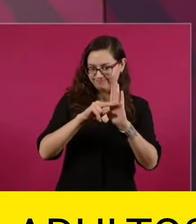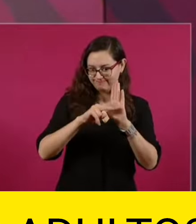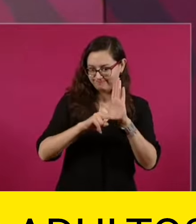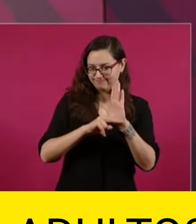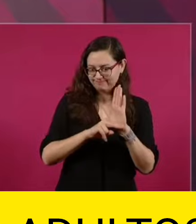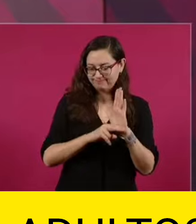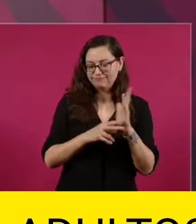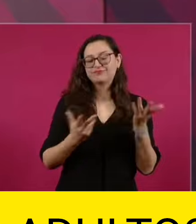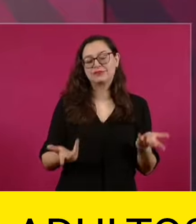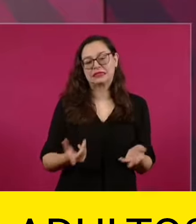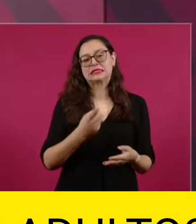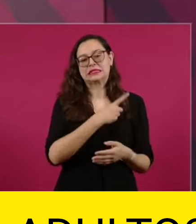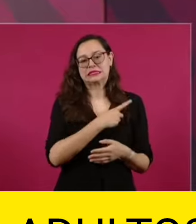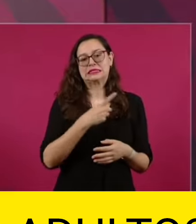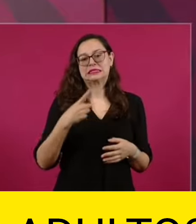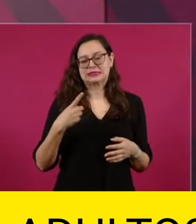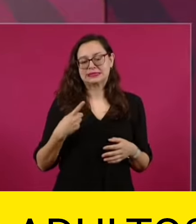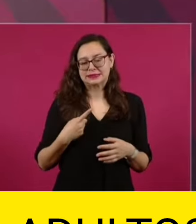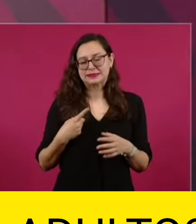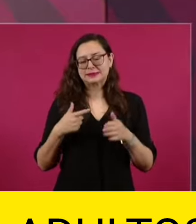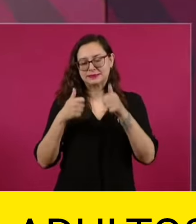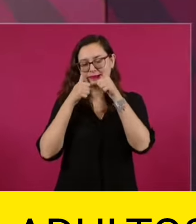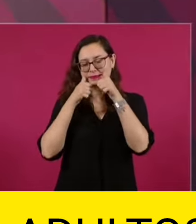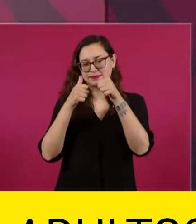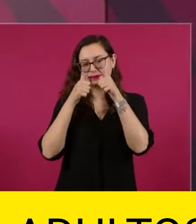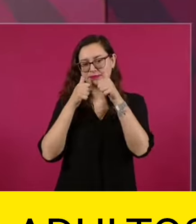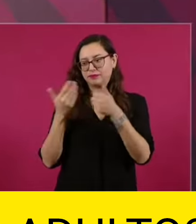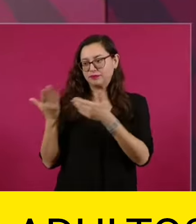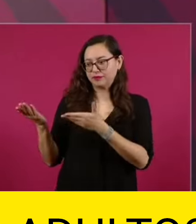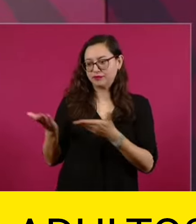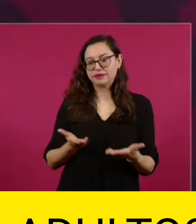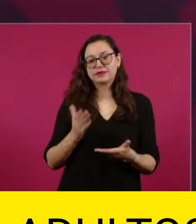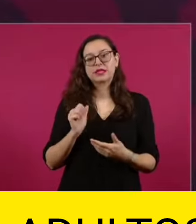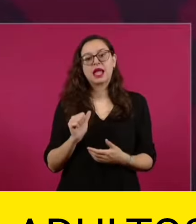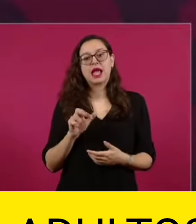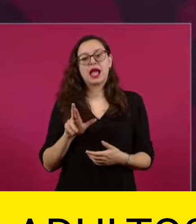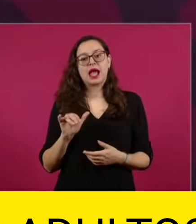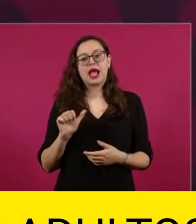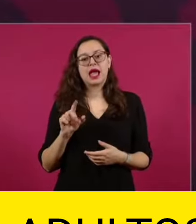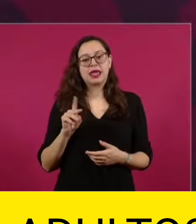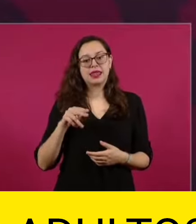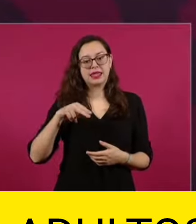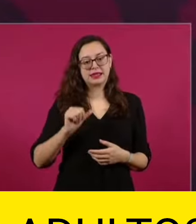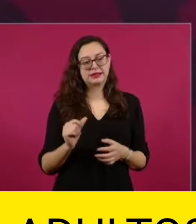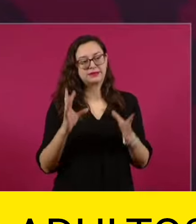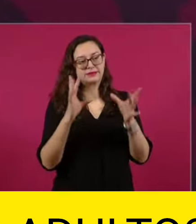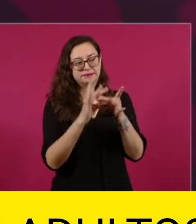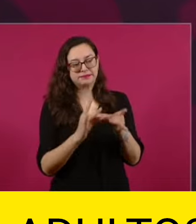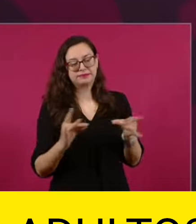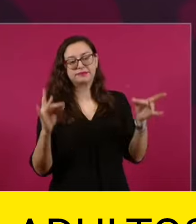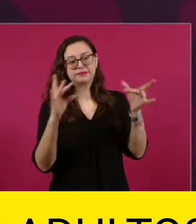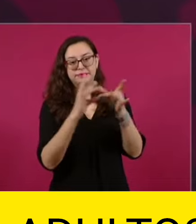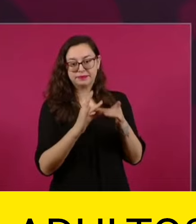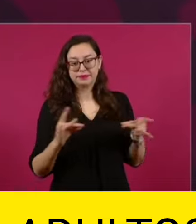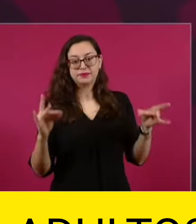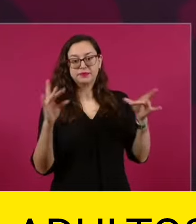a dar respuesta. Nos va a informar también Adriana del programa en general, porque ya este